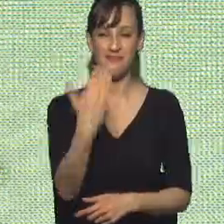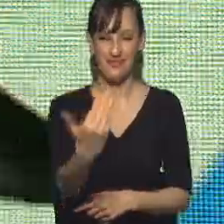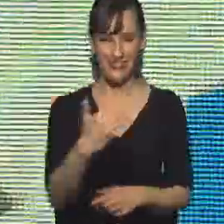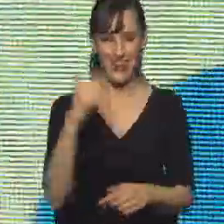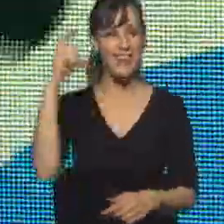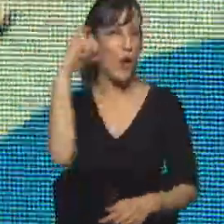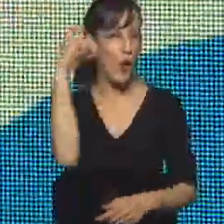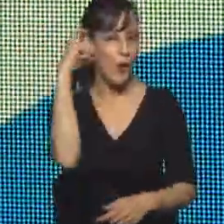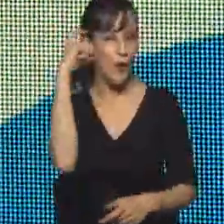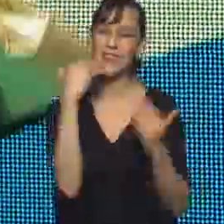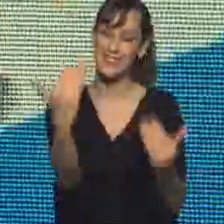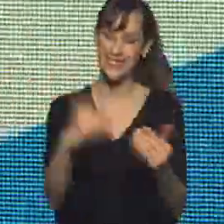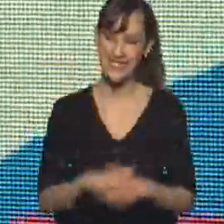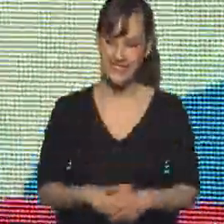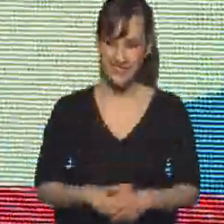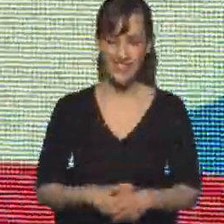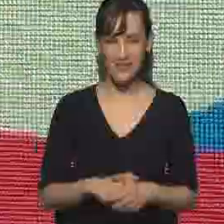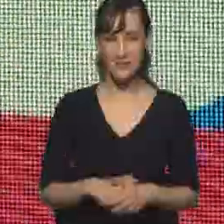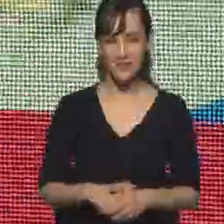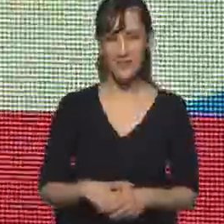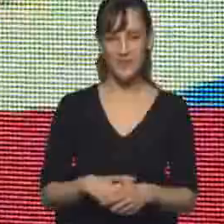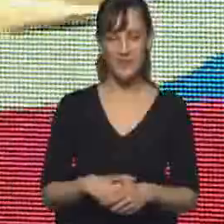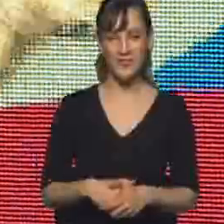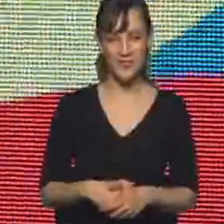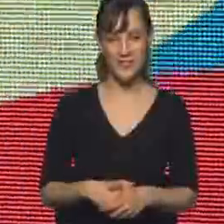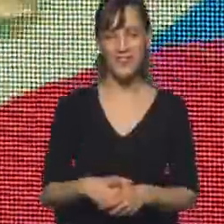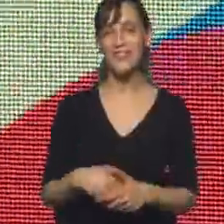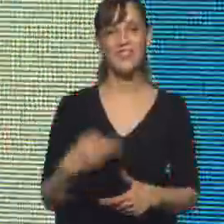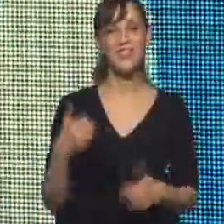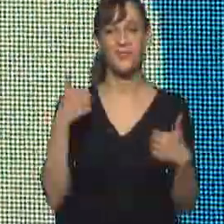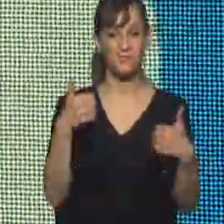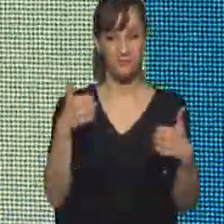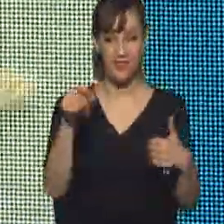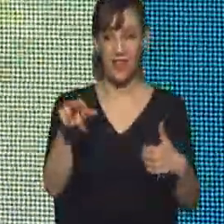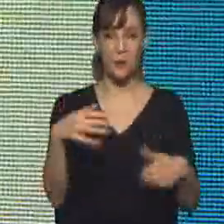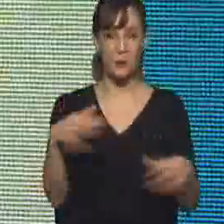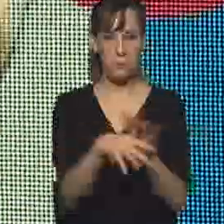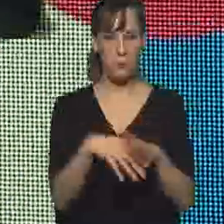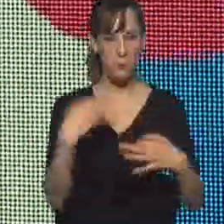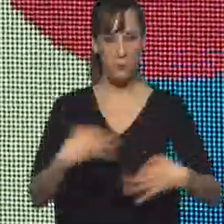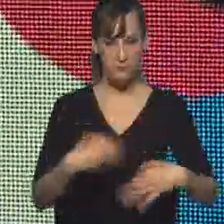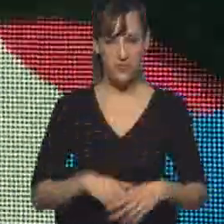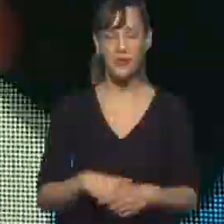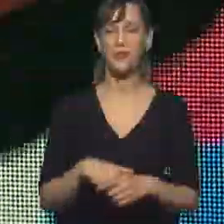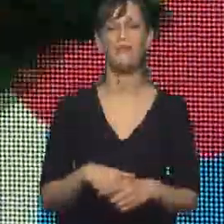Más Goro en polvo. No, ¿eh? Exactamente. Ay, con ese brillito mágico. Mirá cómo se mueve esa capita, ¿eh? Gracias, ¿eh?